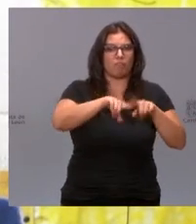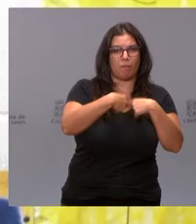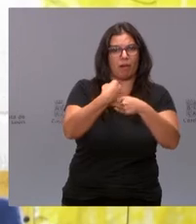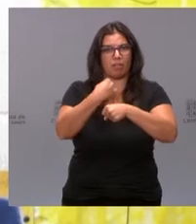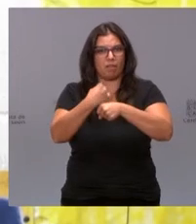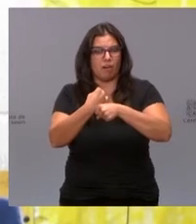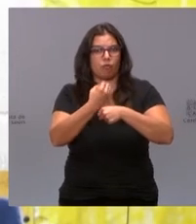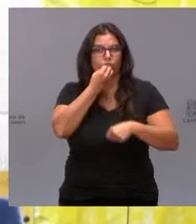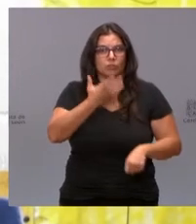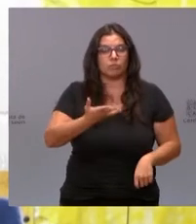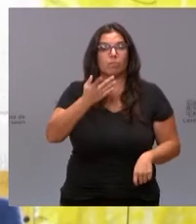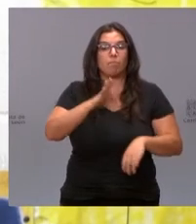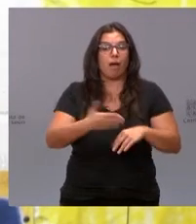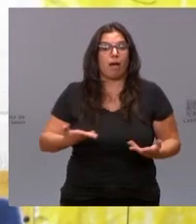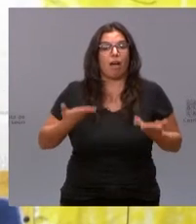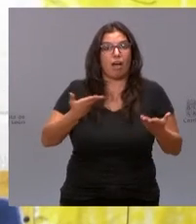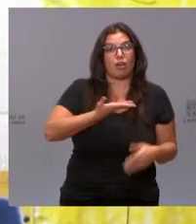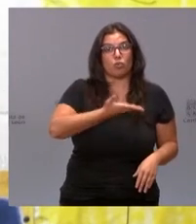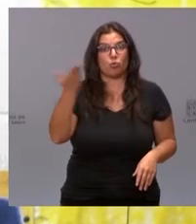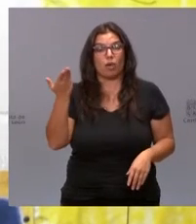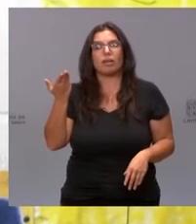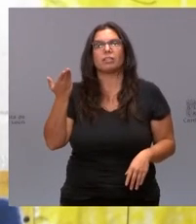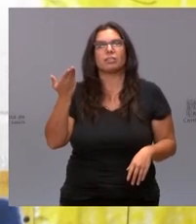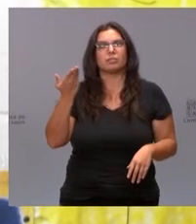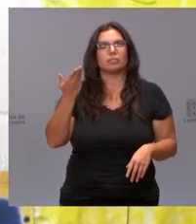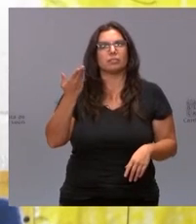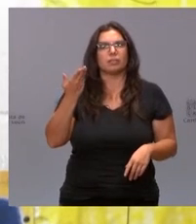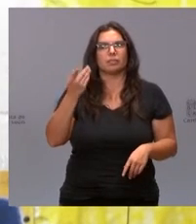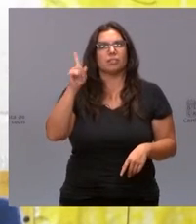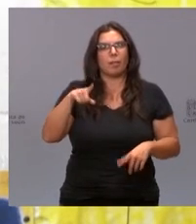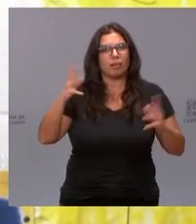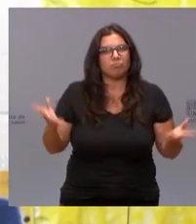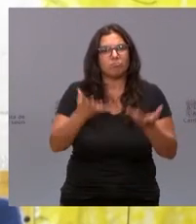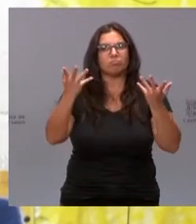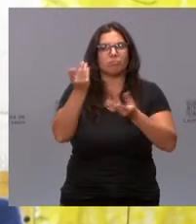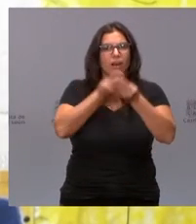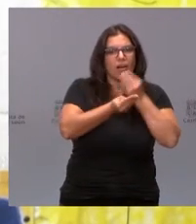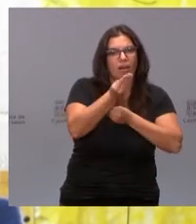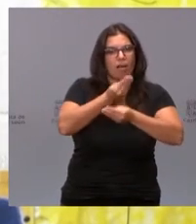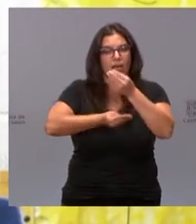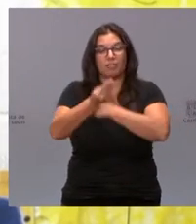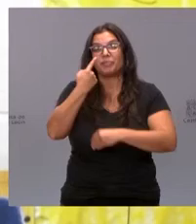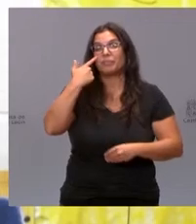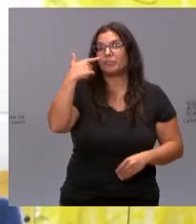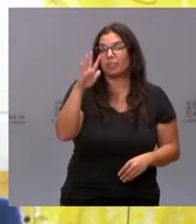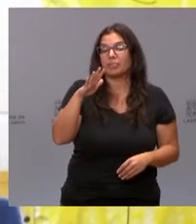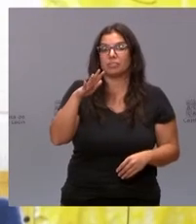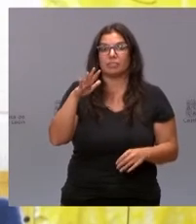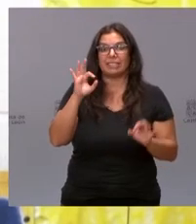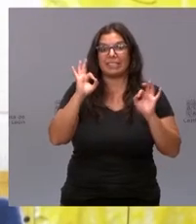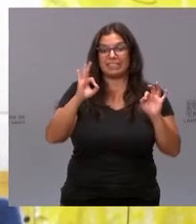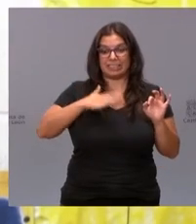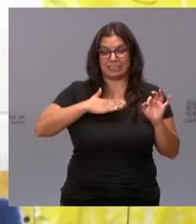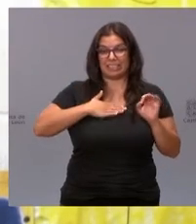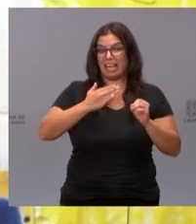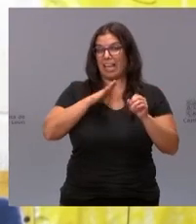para ayudar a las familias, para favorecer la natalidad. Fíjense, desde el ámbito estrictamente